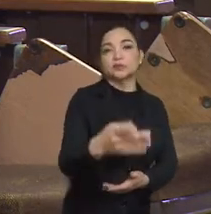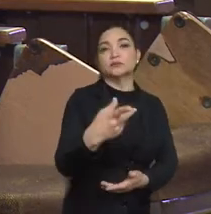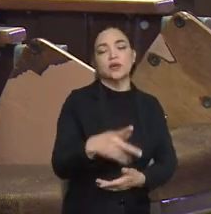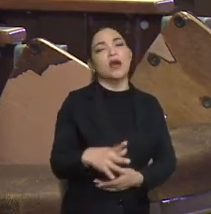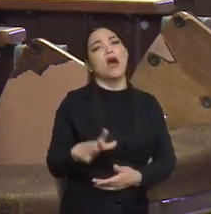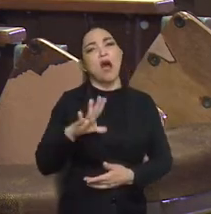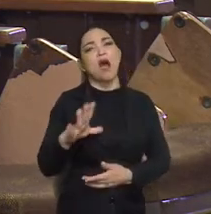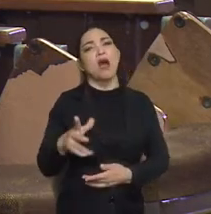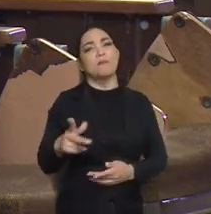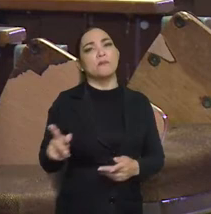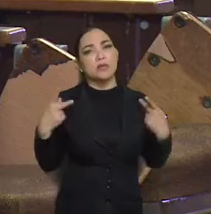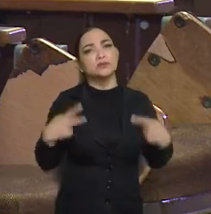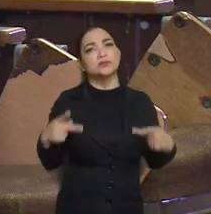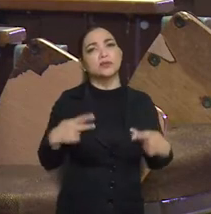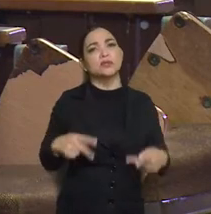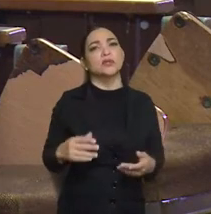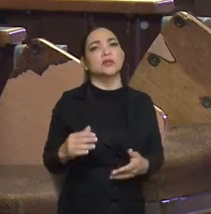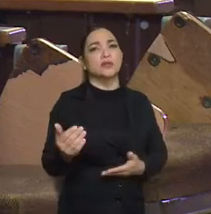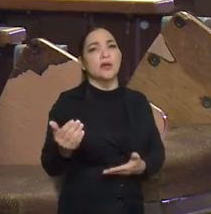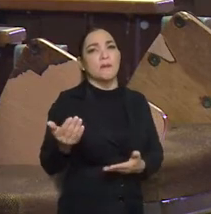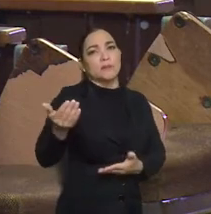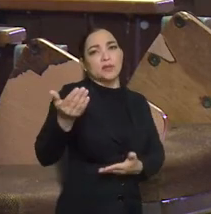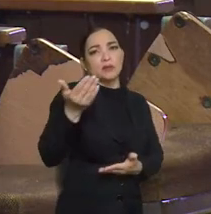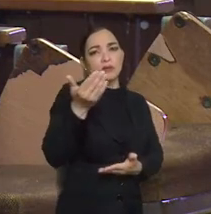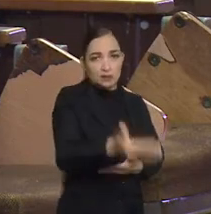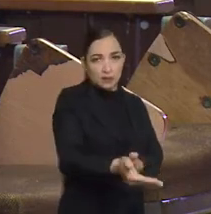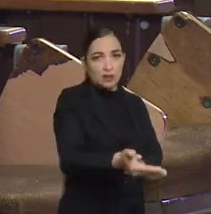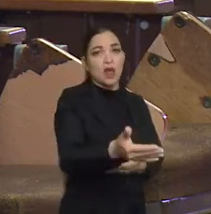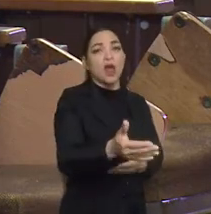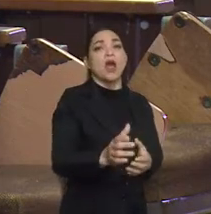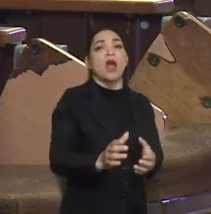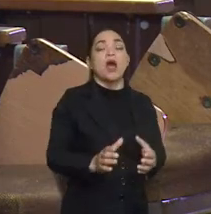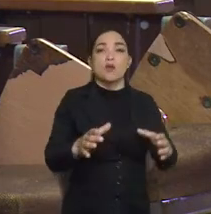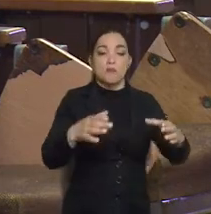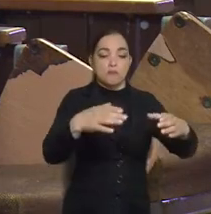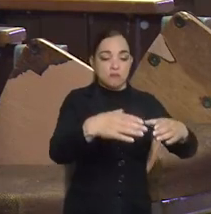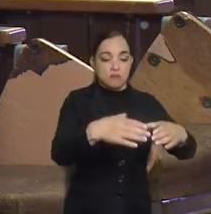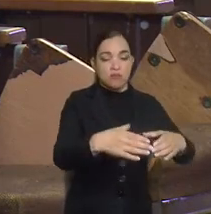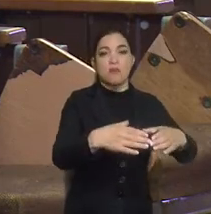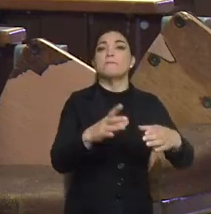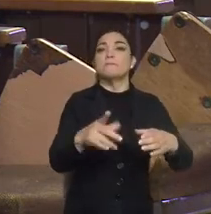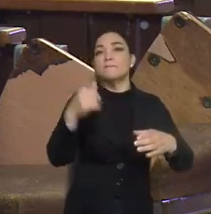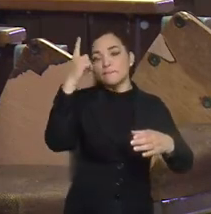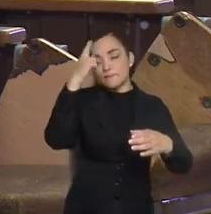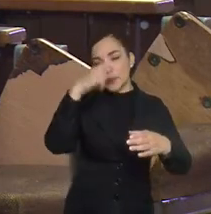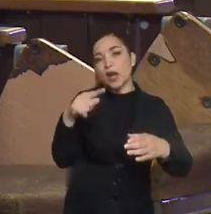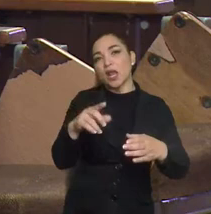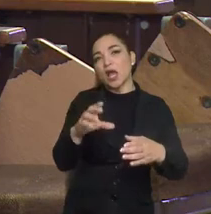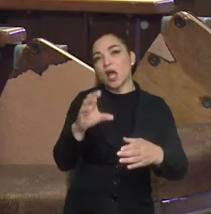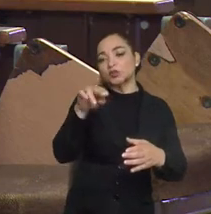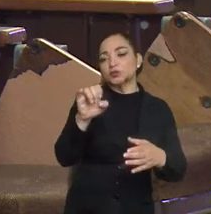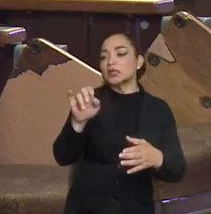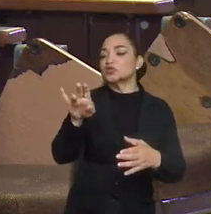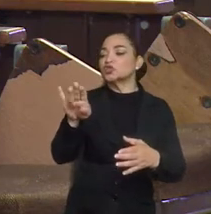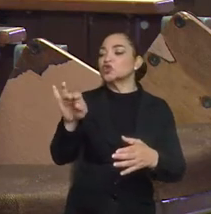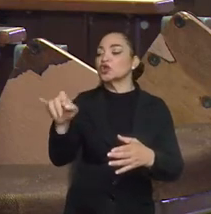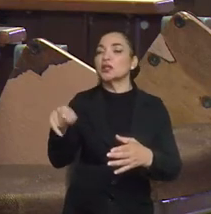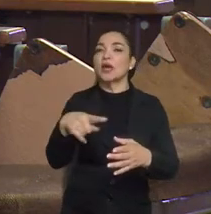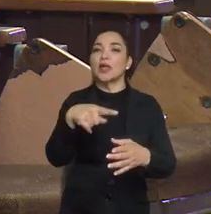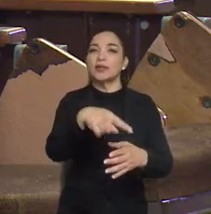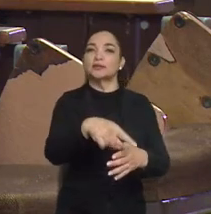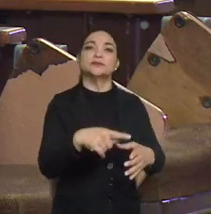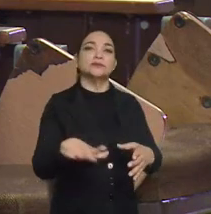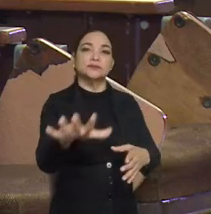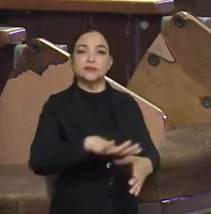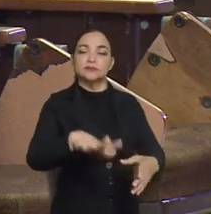las cooperativas y a gente de pobladores de ahí para poder concesionar a estas gentes. Y es algo que pues